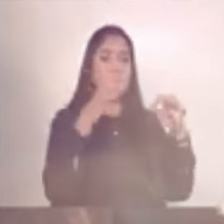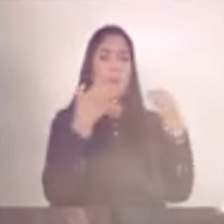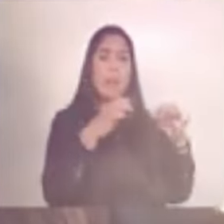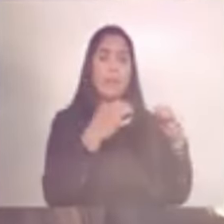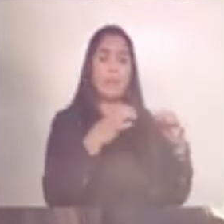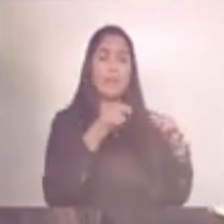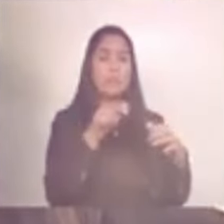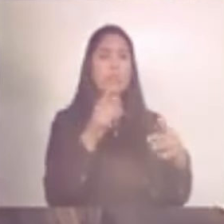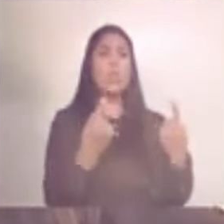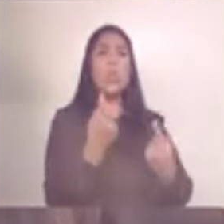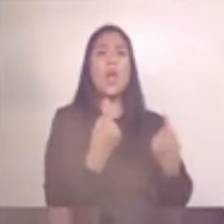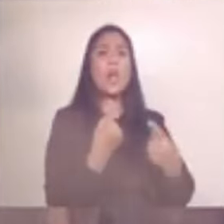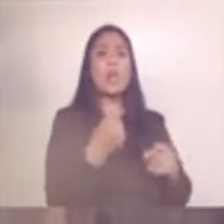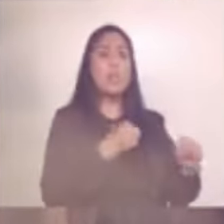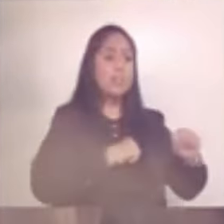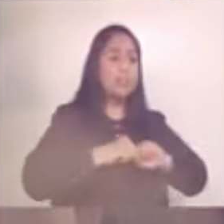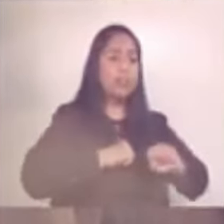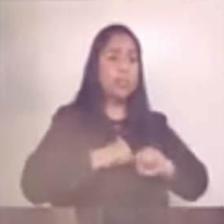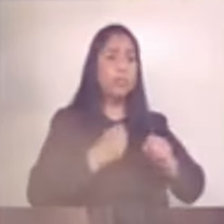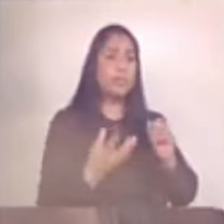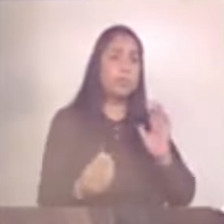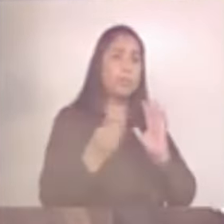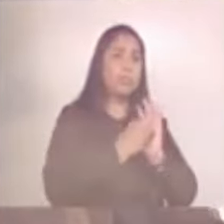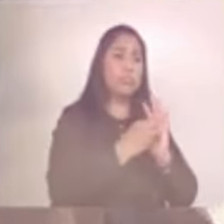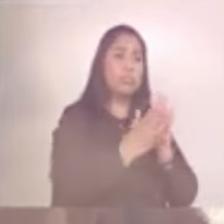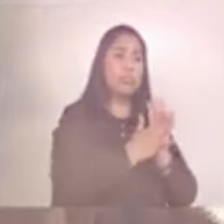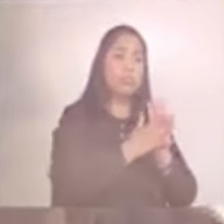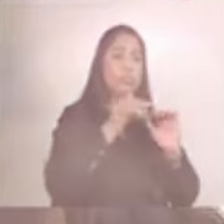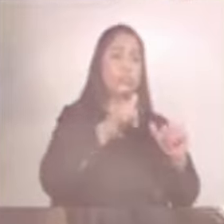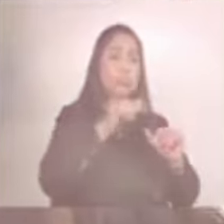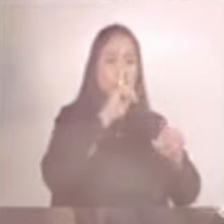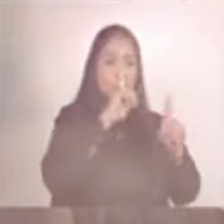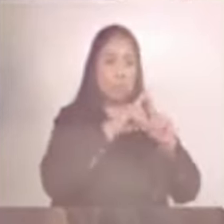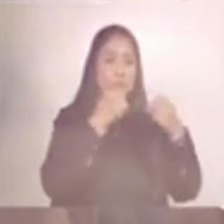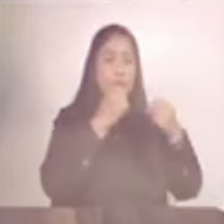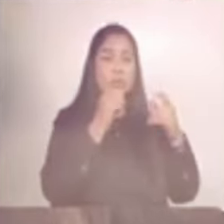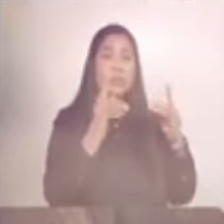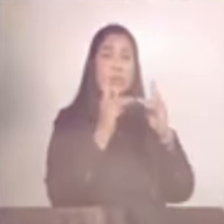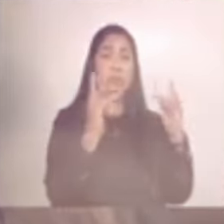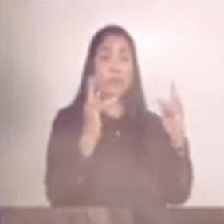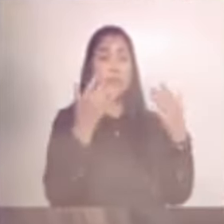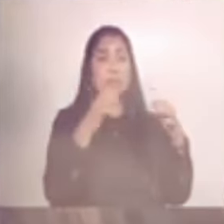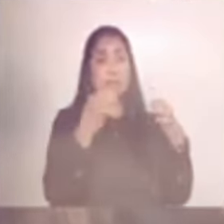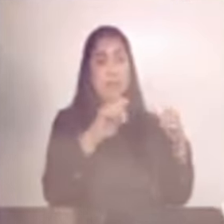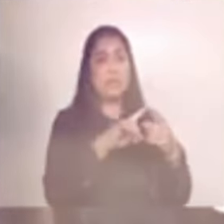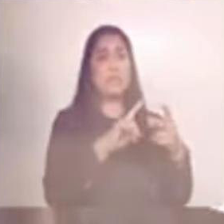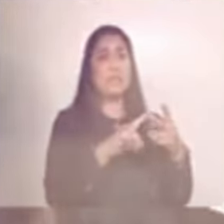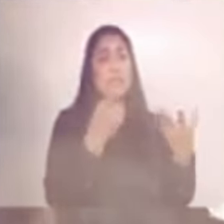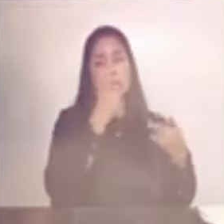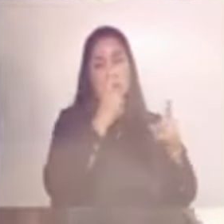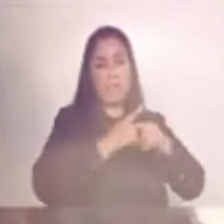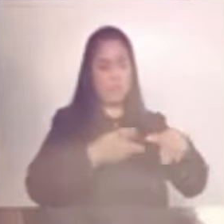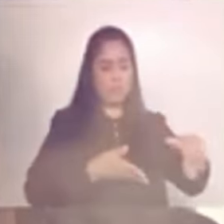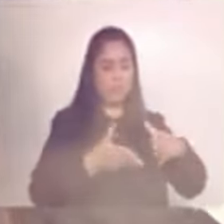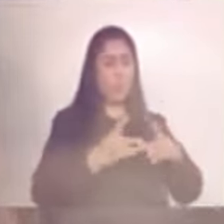que el gobierno estaría implementando como planes de emergencia? Se habla de instalación de puentes emergentes y también infraestructura. ¿Cuáles serían